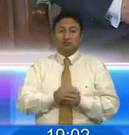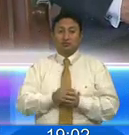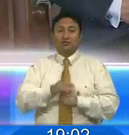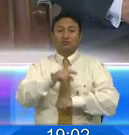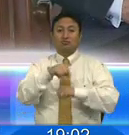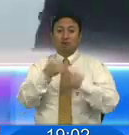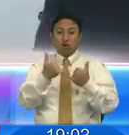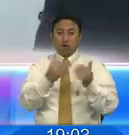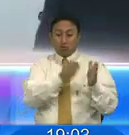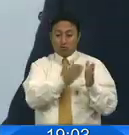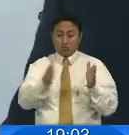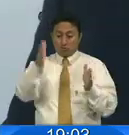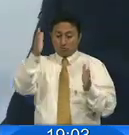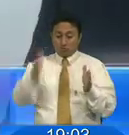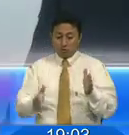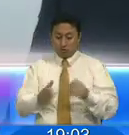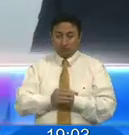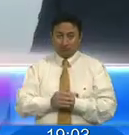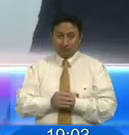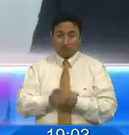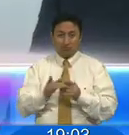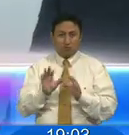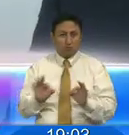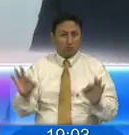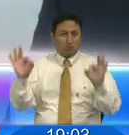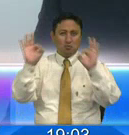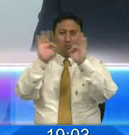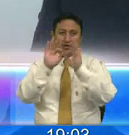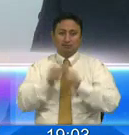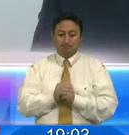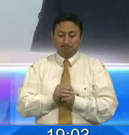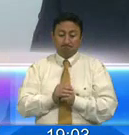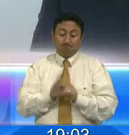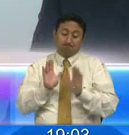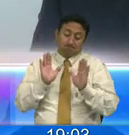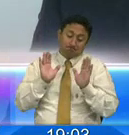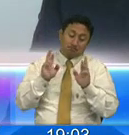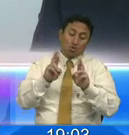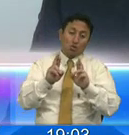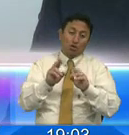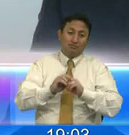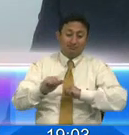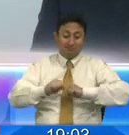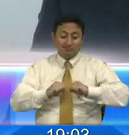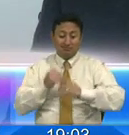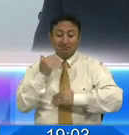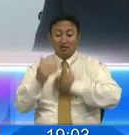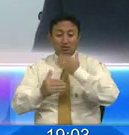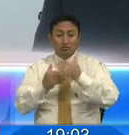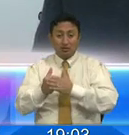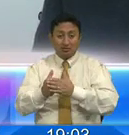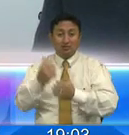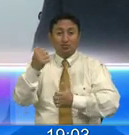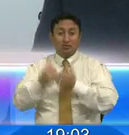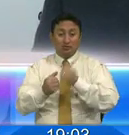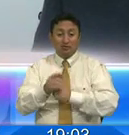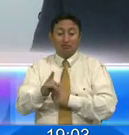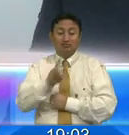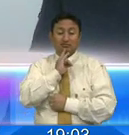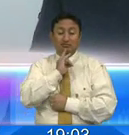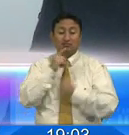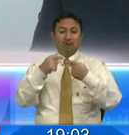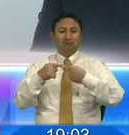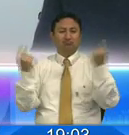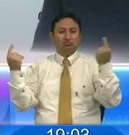es vital esperemos que no sea una acción que que produzca una reacción fulminante de los eeuu